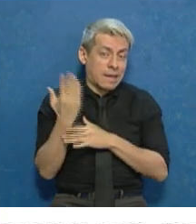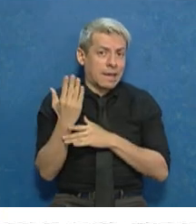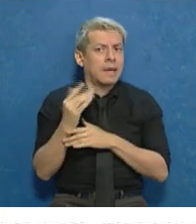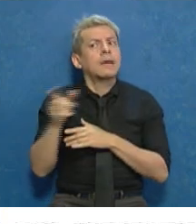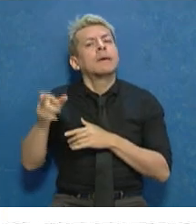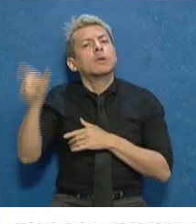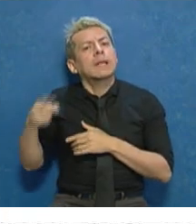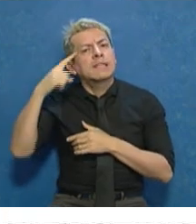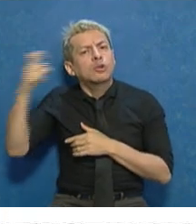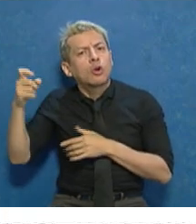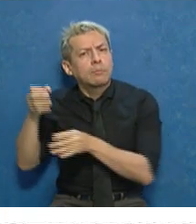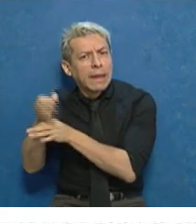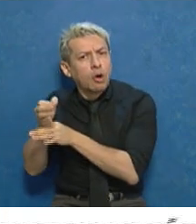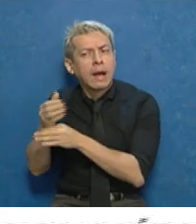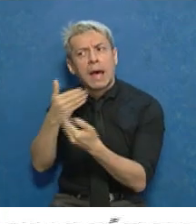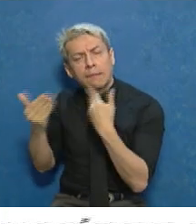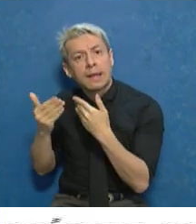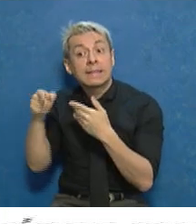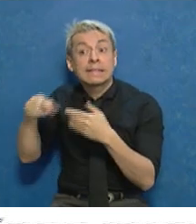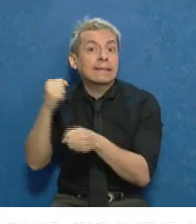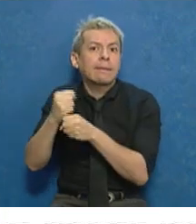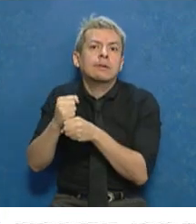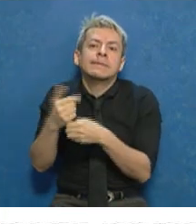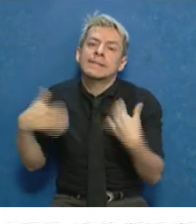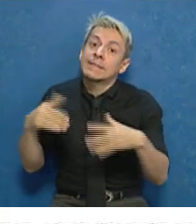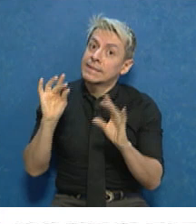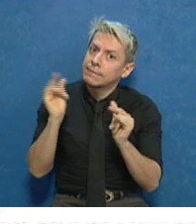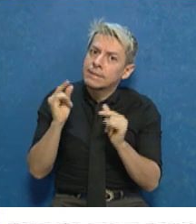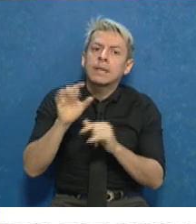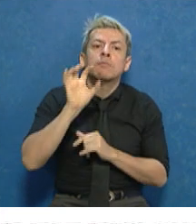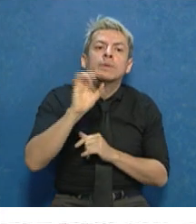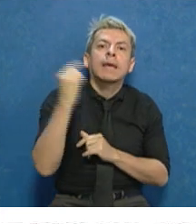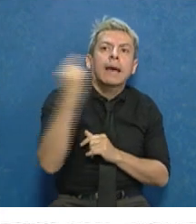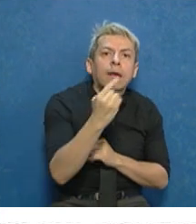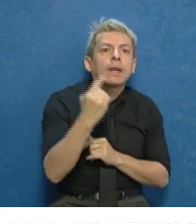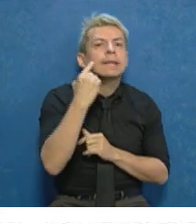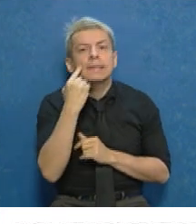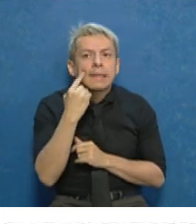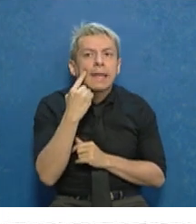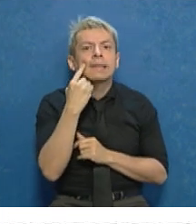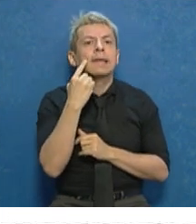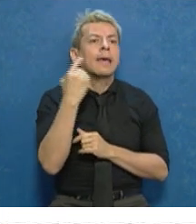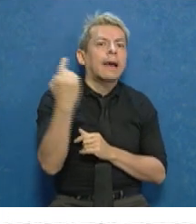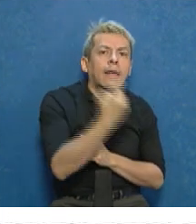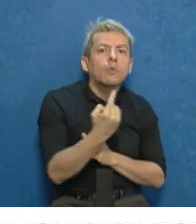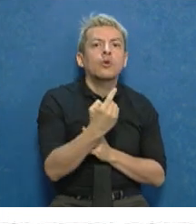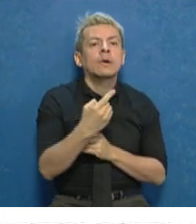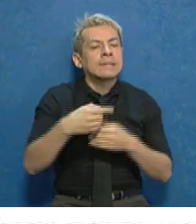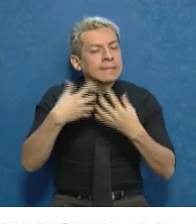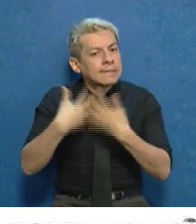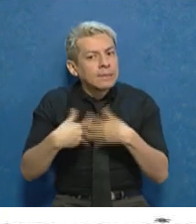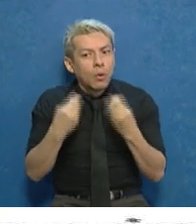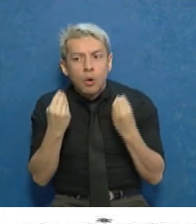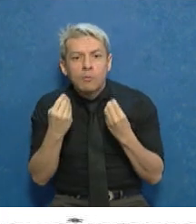¿no? De que es un trabajo prácticamente artesanal que va a tener que hacer cada provincia, cada intendencia, cada municipio con cada una de